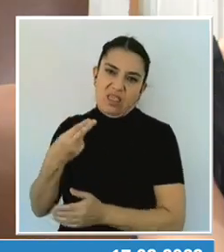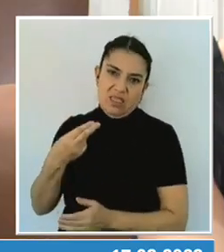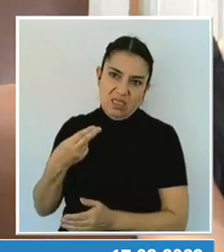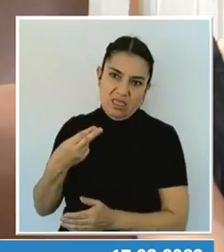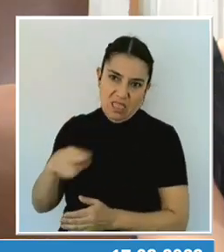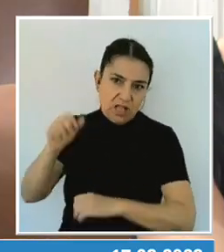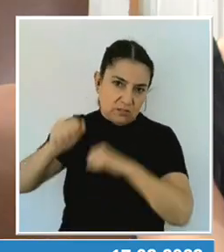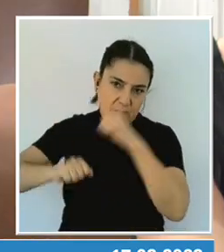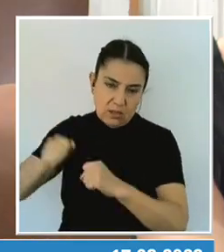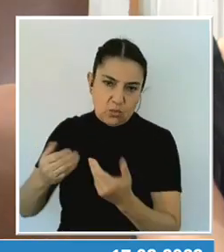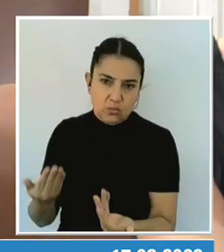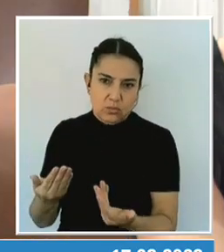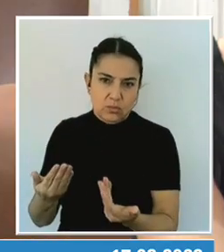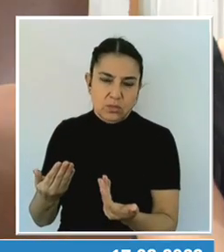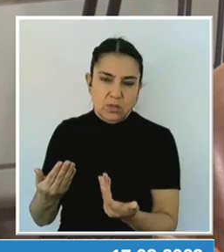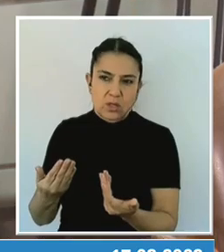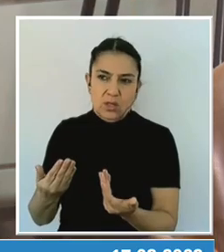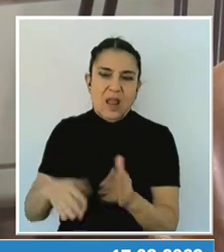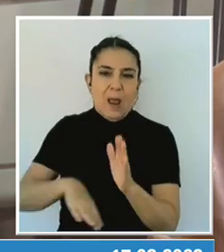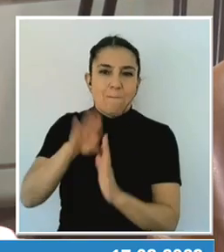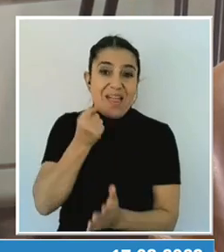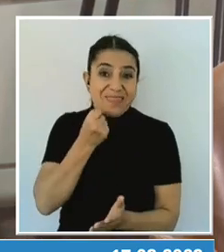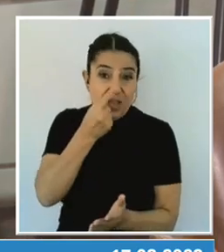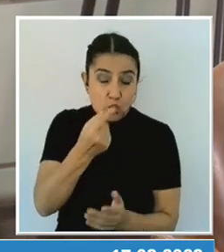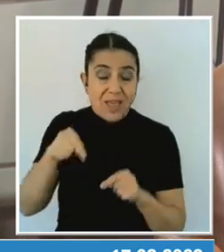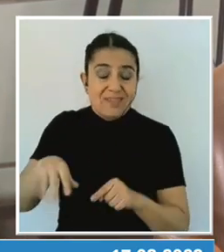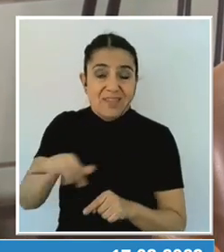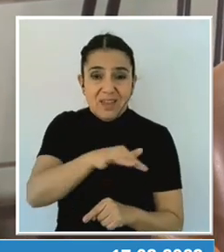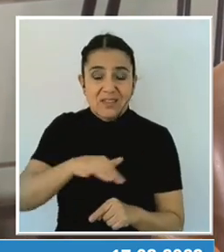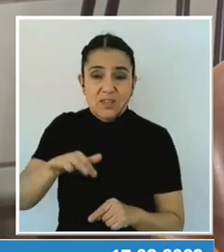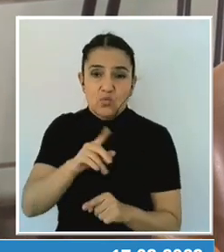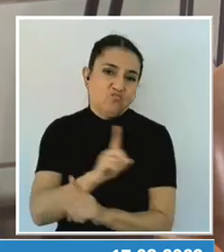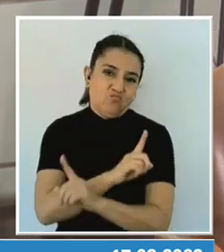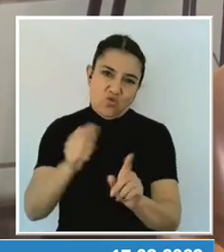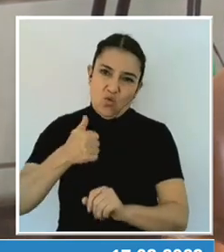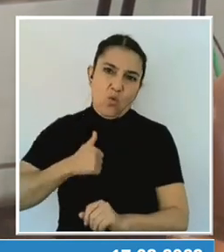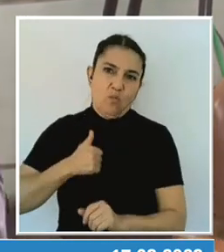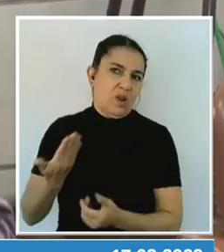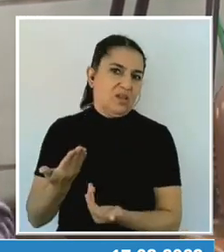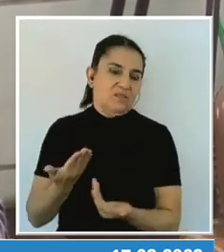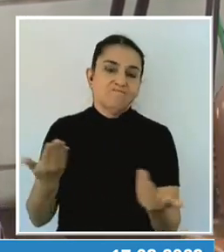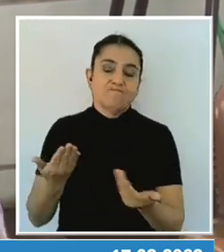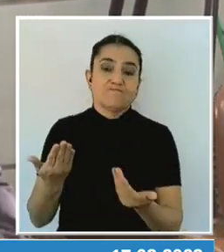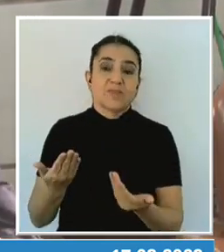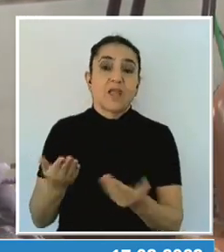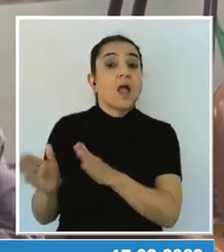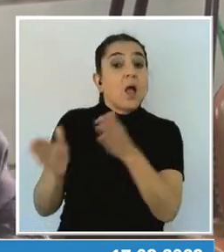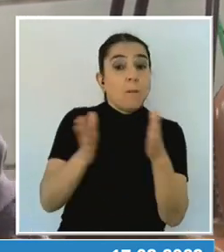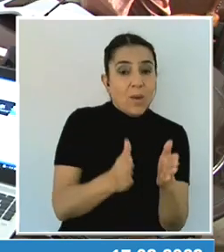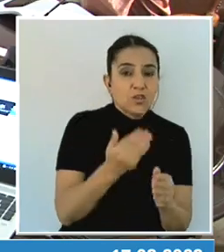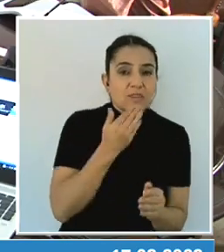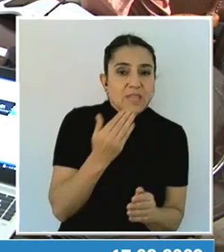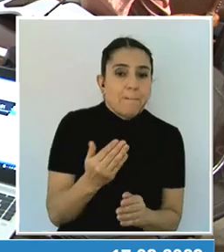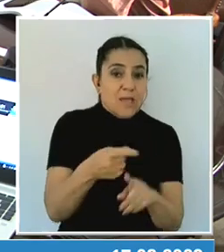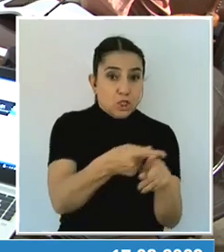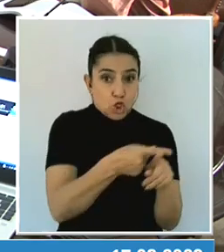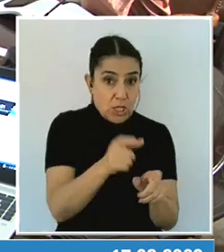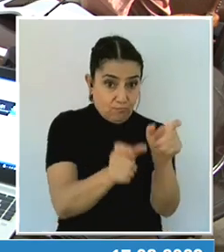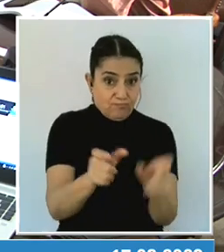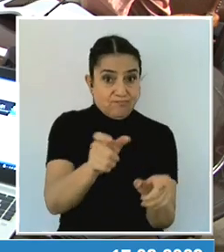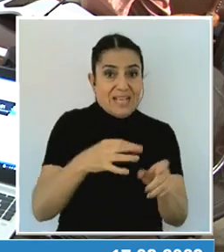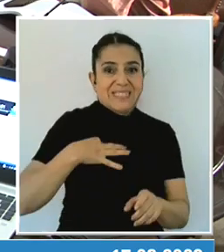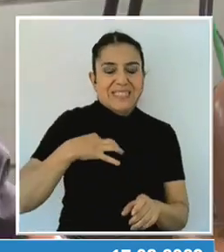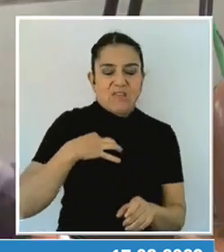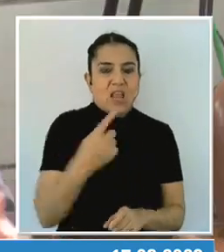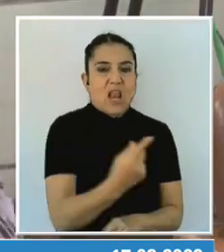más denunciadas por este tipo de incumplimiento. Por otra parte, también tenemos una sociedad civil en general